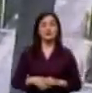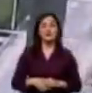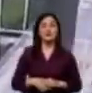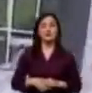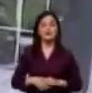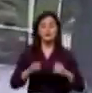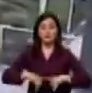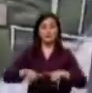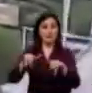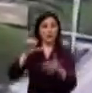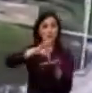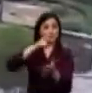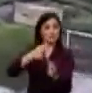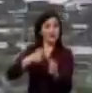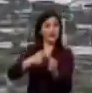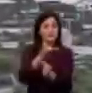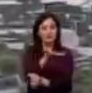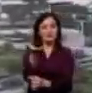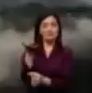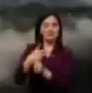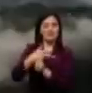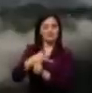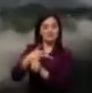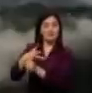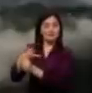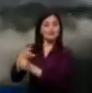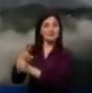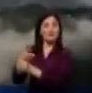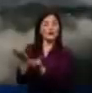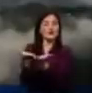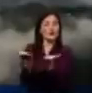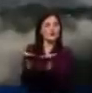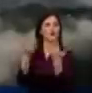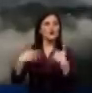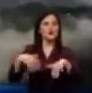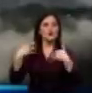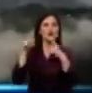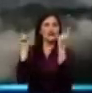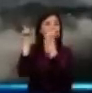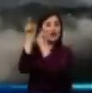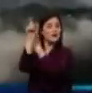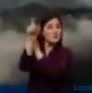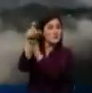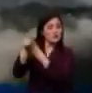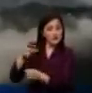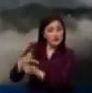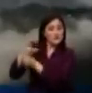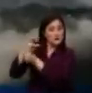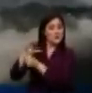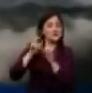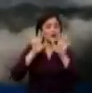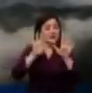a la capital de los ecuatorianos con este panorama precioso desde Huano y nos ubicamos en la cámara del teleférico. Tenemos en Quito 10